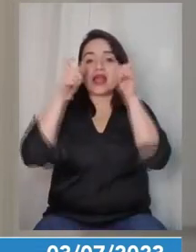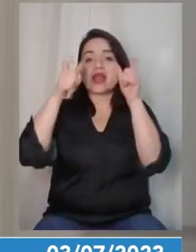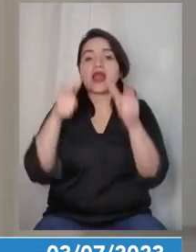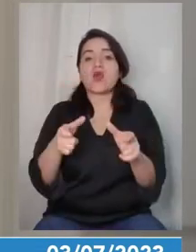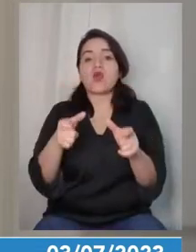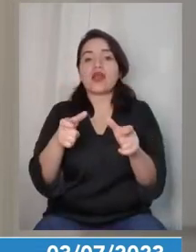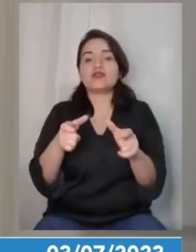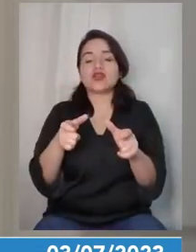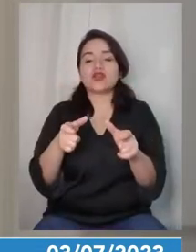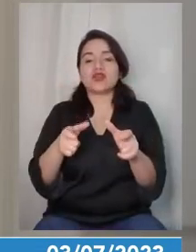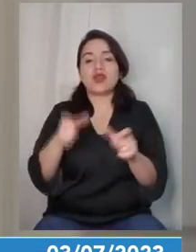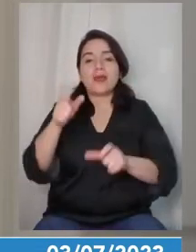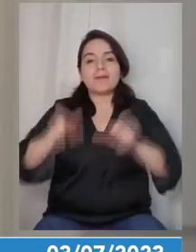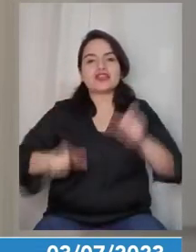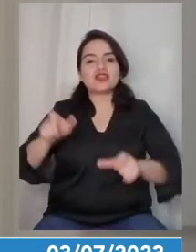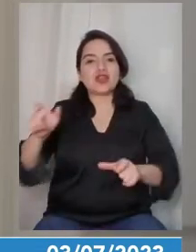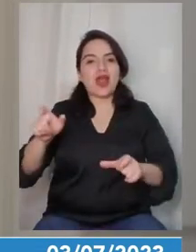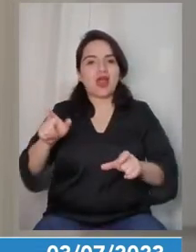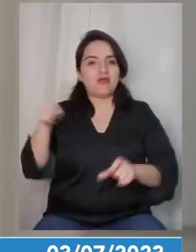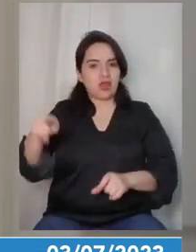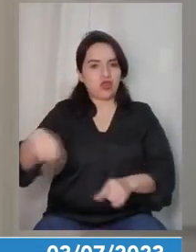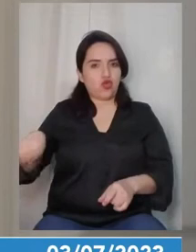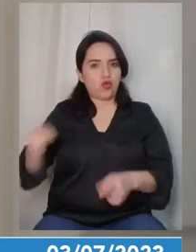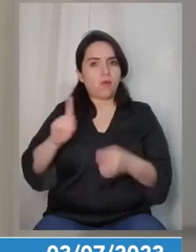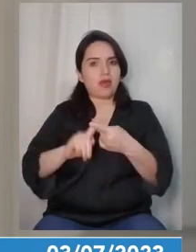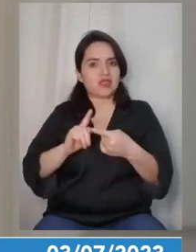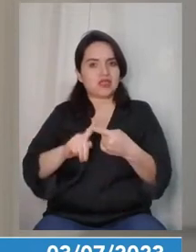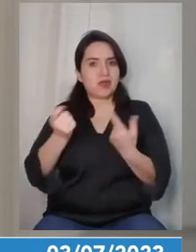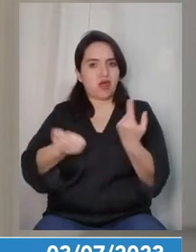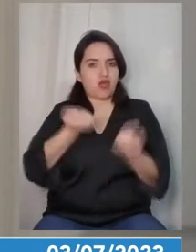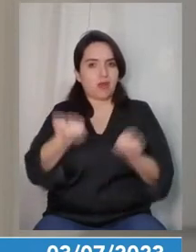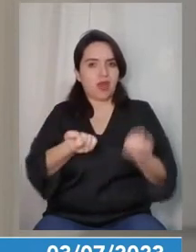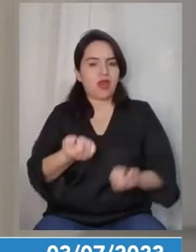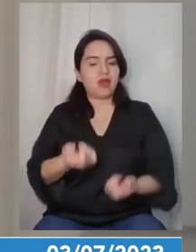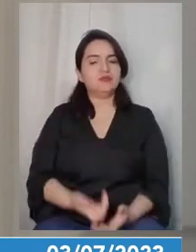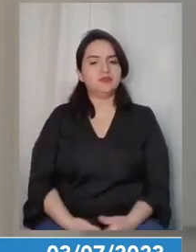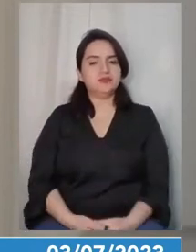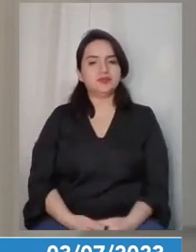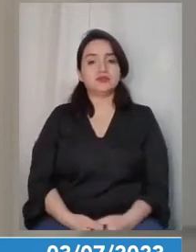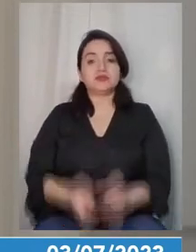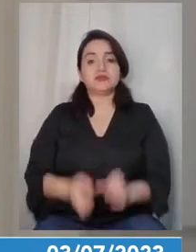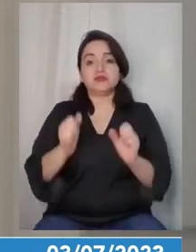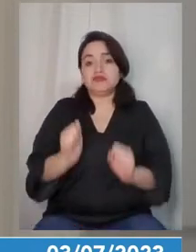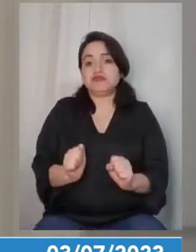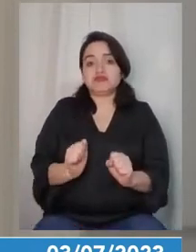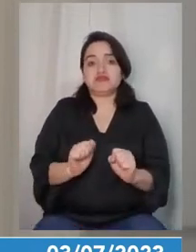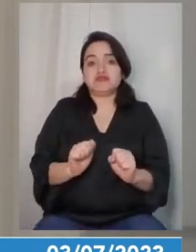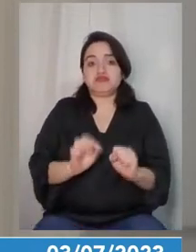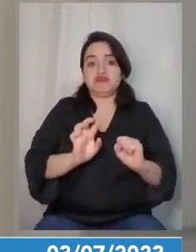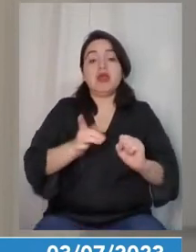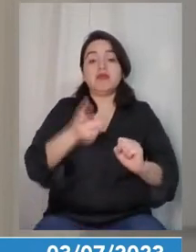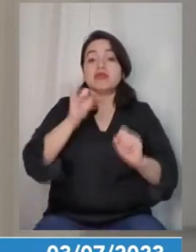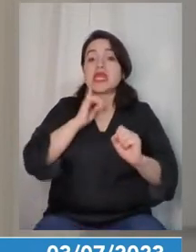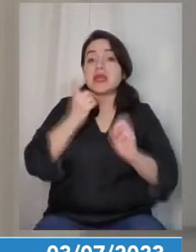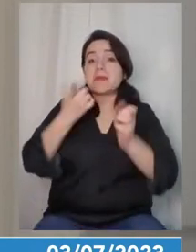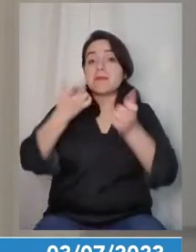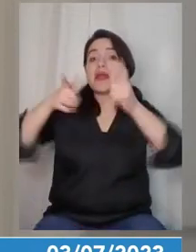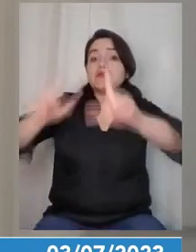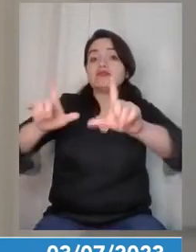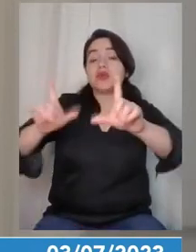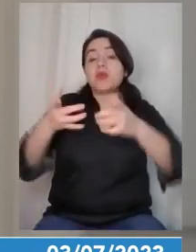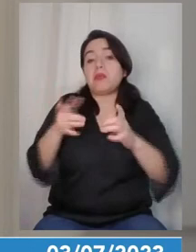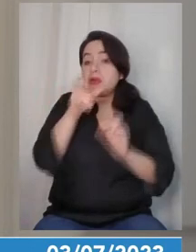económicos. Las personas también son agentes económicos y pueden ser personas naturales como personas jurídicas. Y en ese sentido, pareciera que